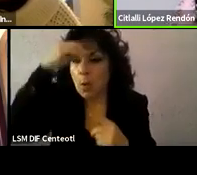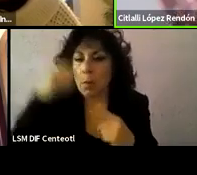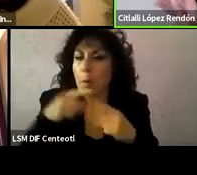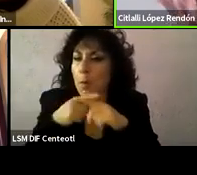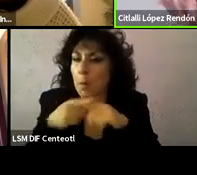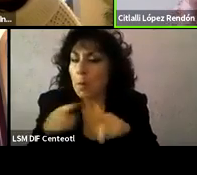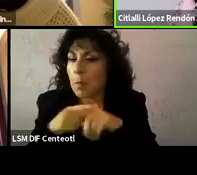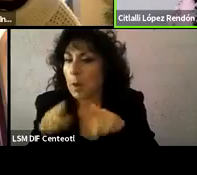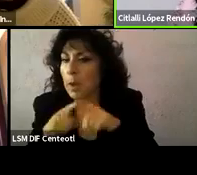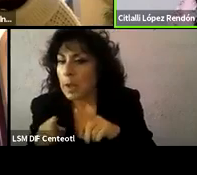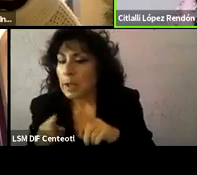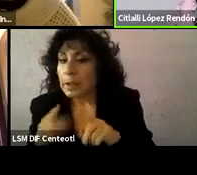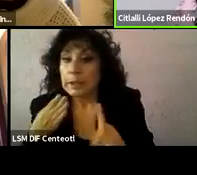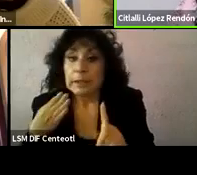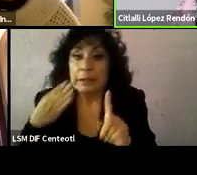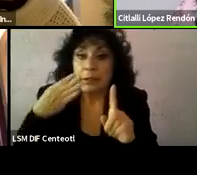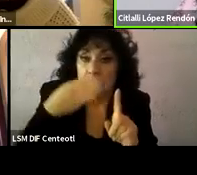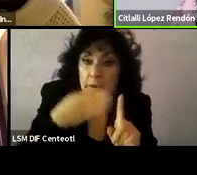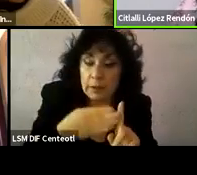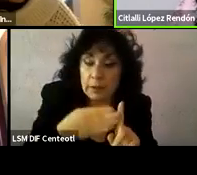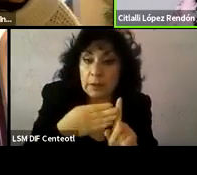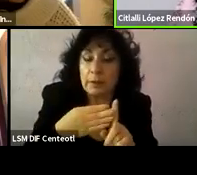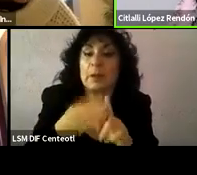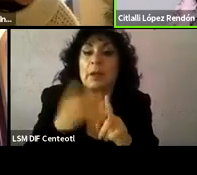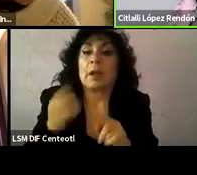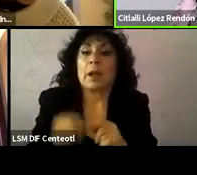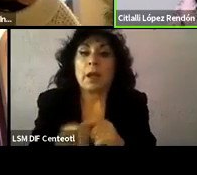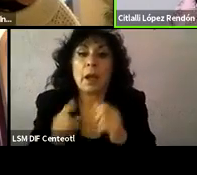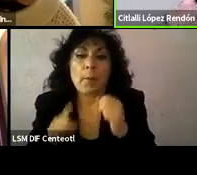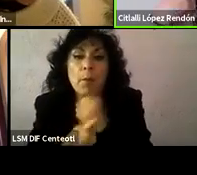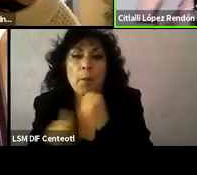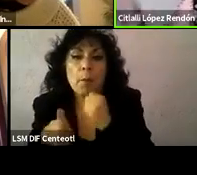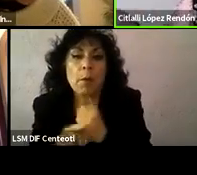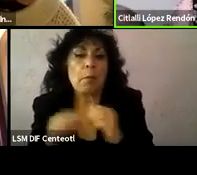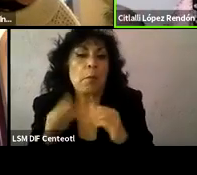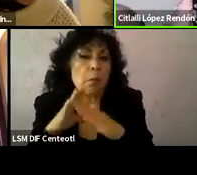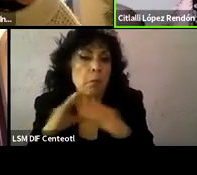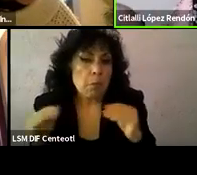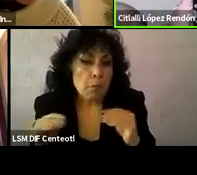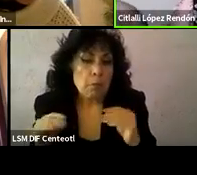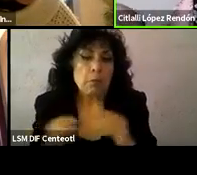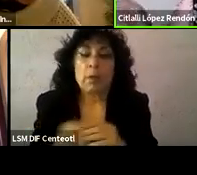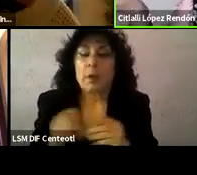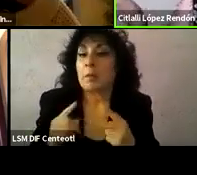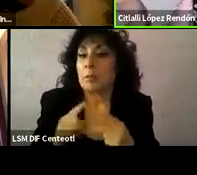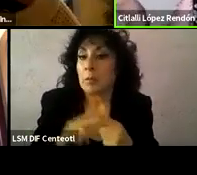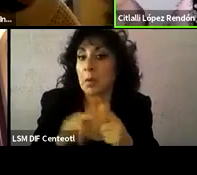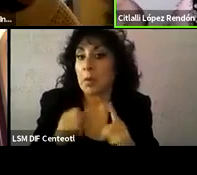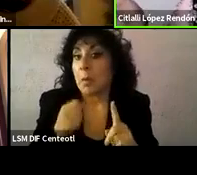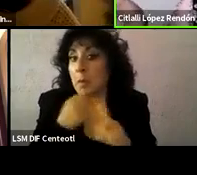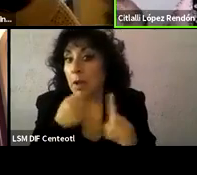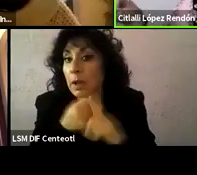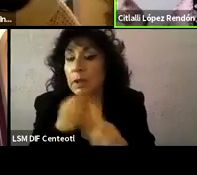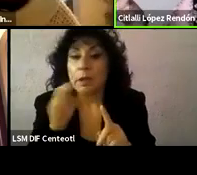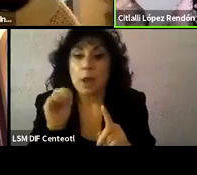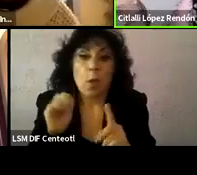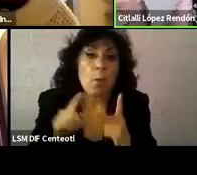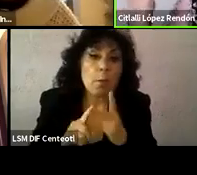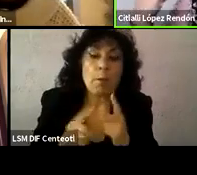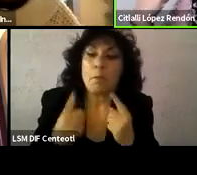llevar por dos caminos que encontramos esenciales, que puede ser o la violencia, o el diálogo y la cooperación y la